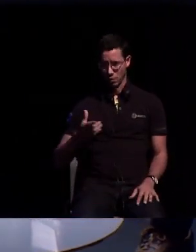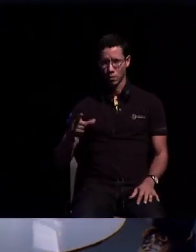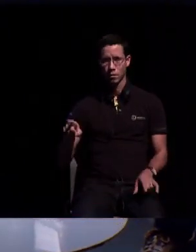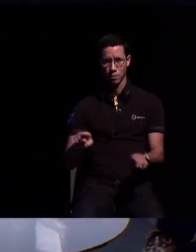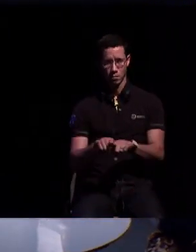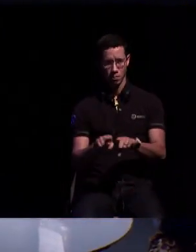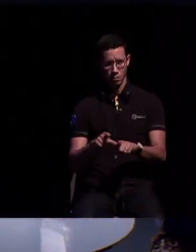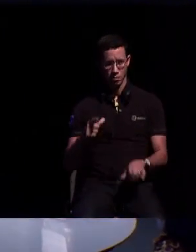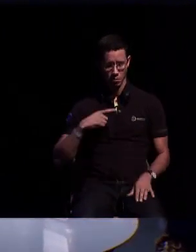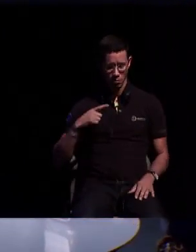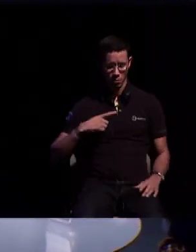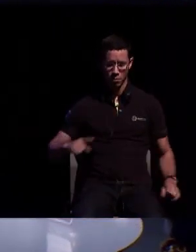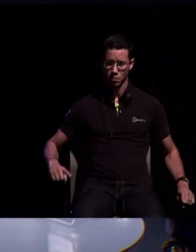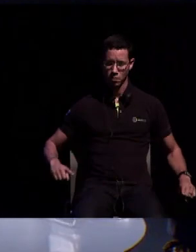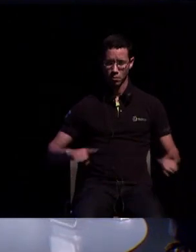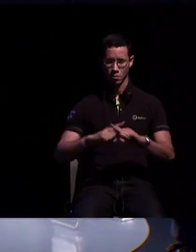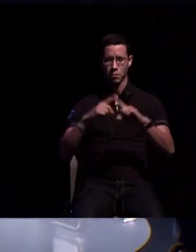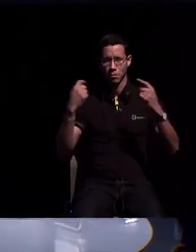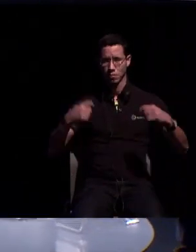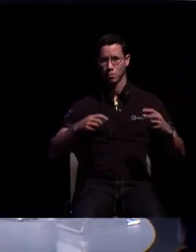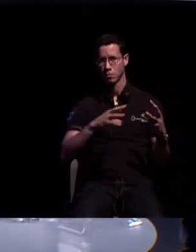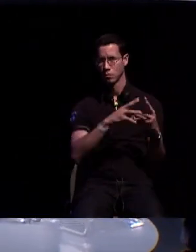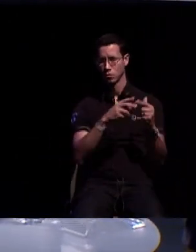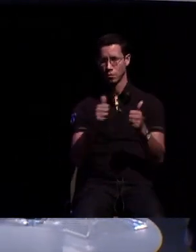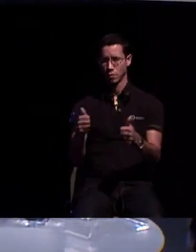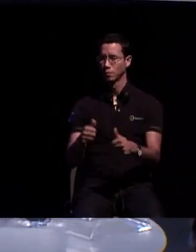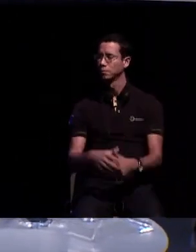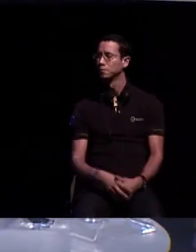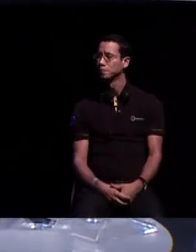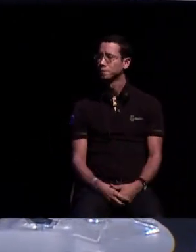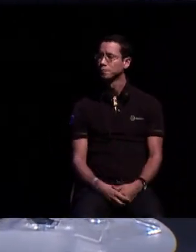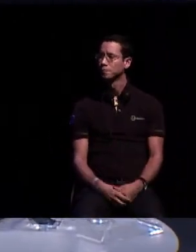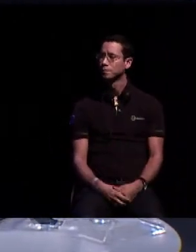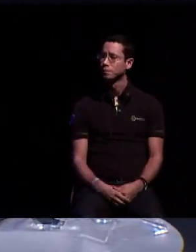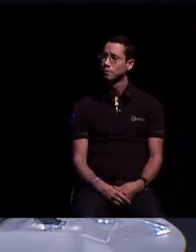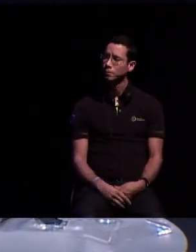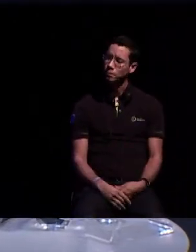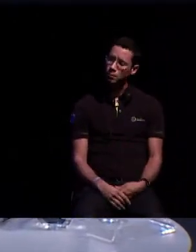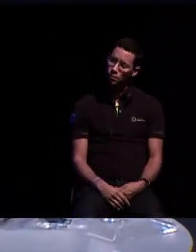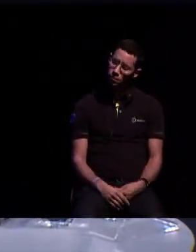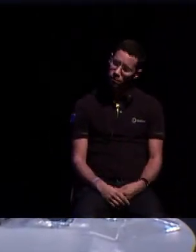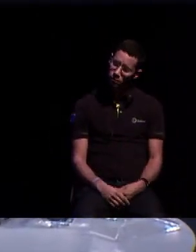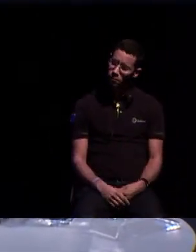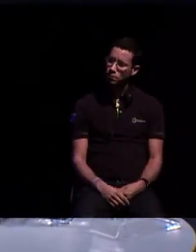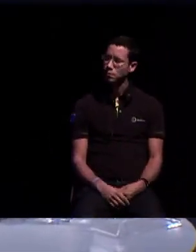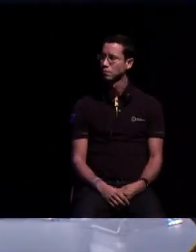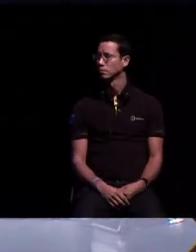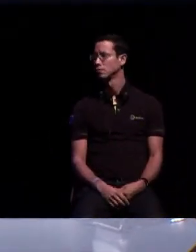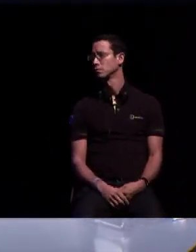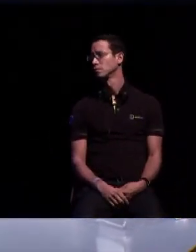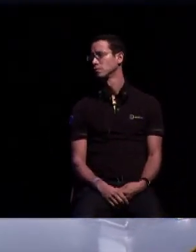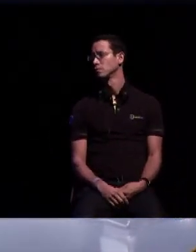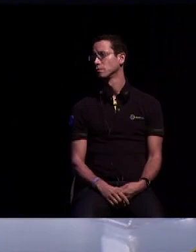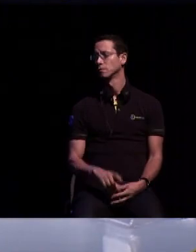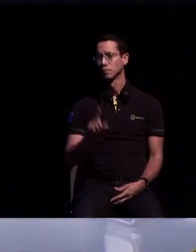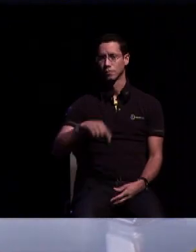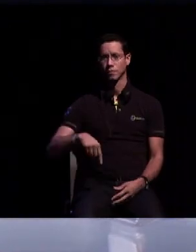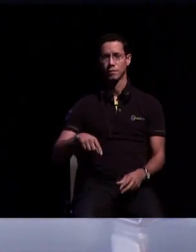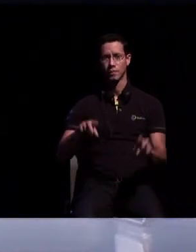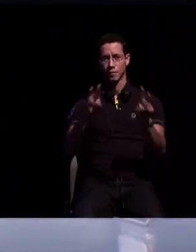contradicción que tenemos que resolver. Esto es ya materia de los siguientes paneles, es materia de todo el